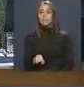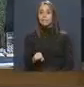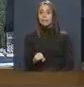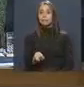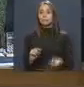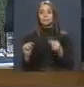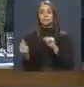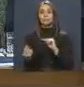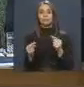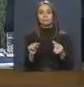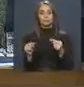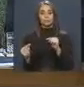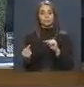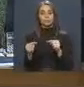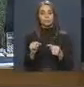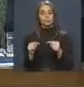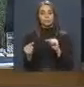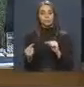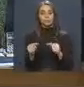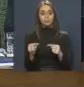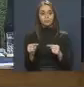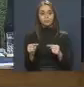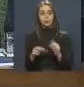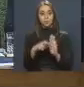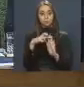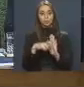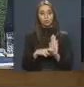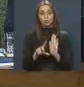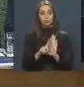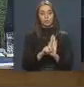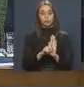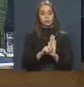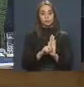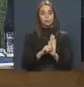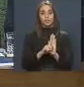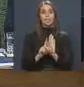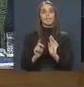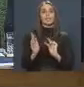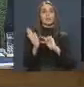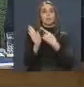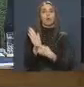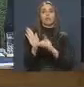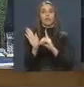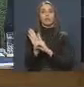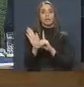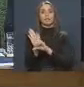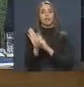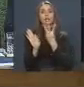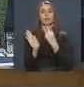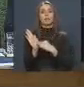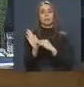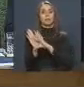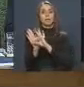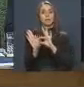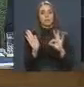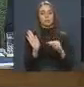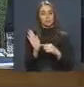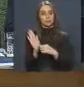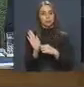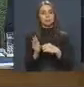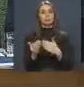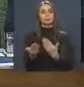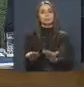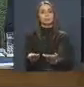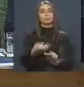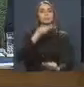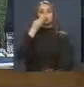la discusión de la moción y modificación del decreto ley 3500, le ofrecemos